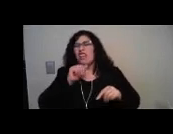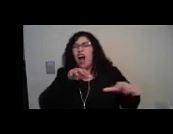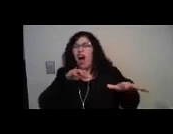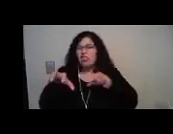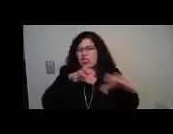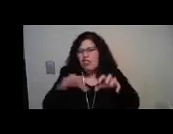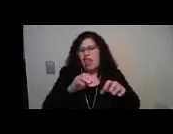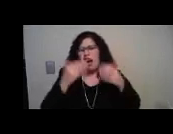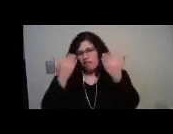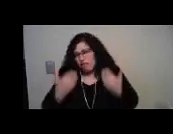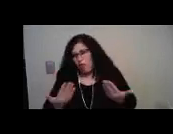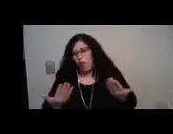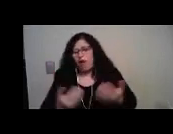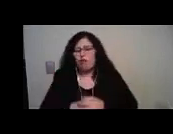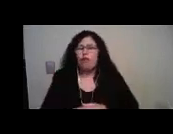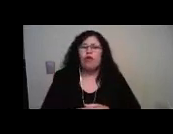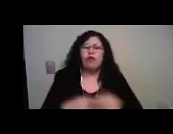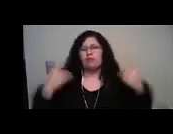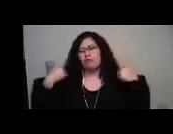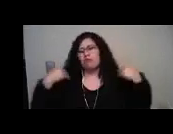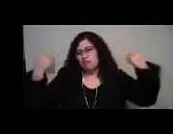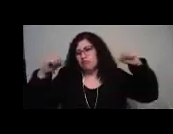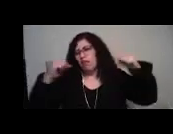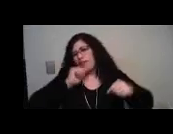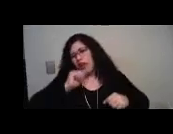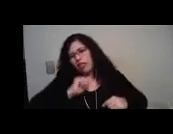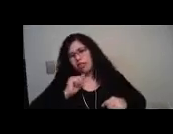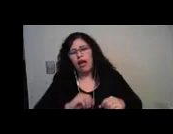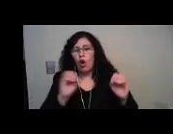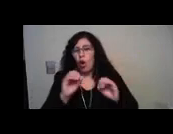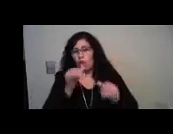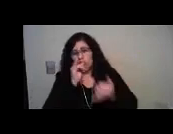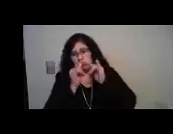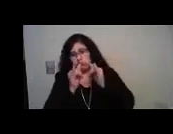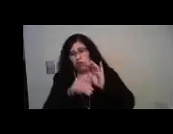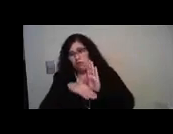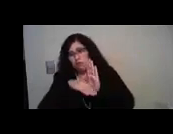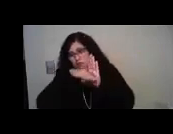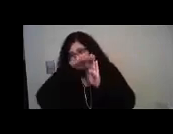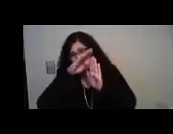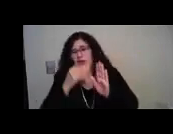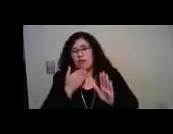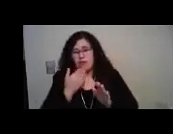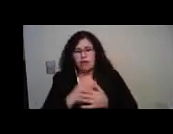elevado de alcohol también, ¿ya? A pesar de que este tema, cuando uno habla de consumo de alcohol,